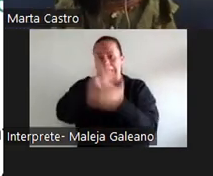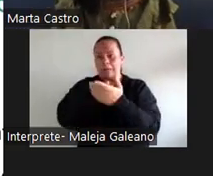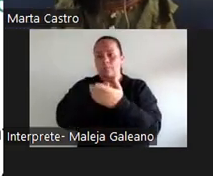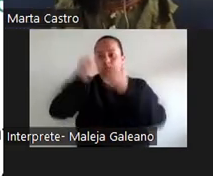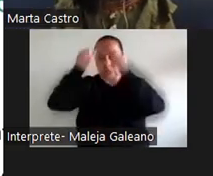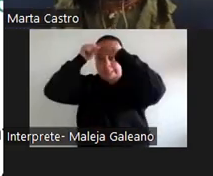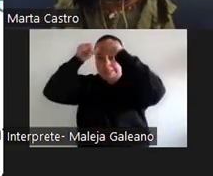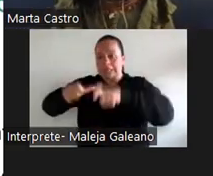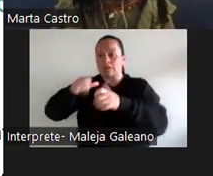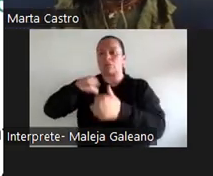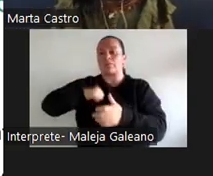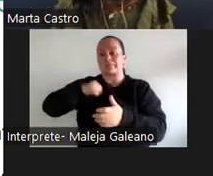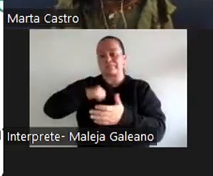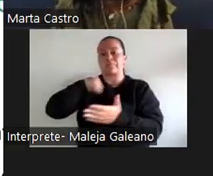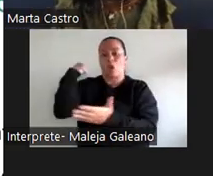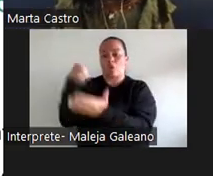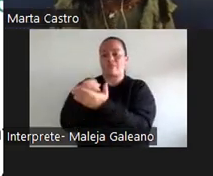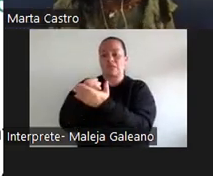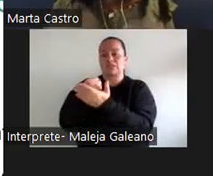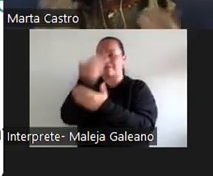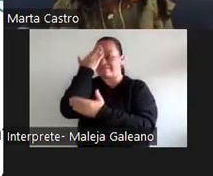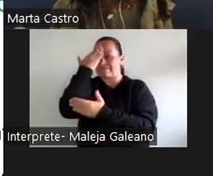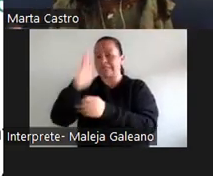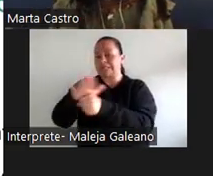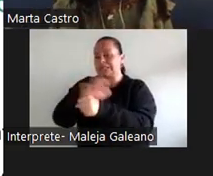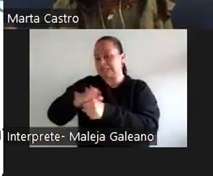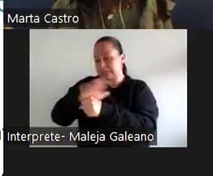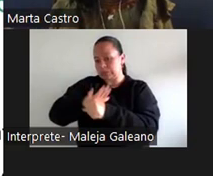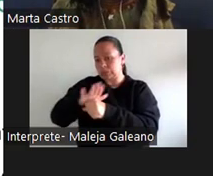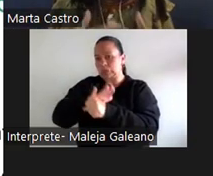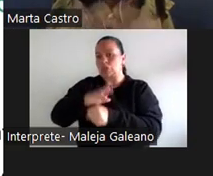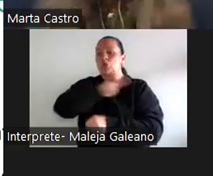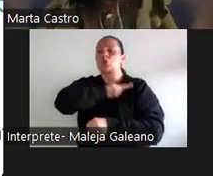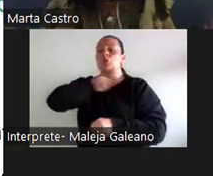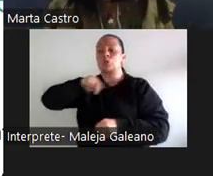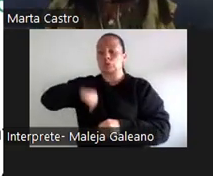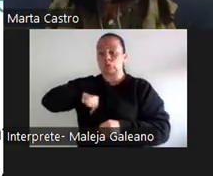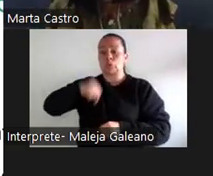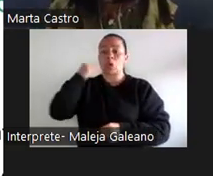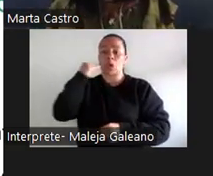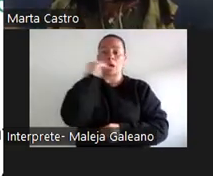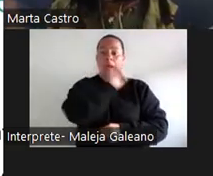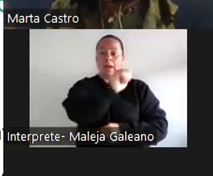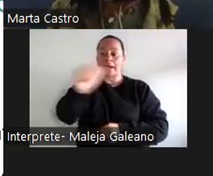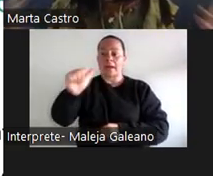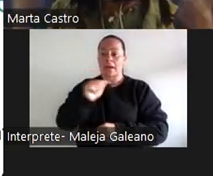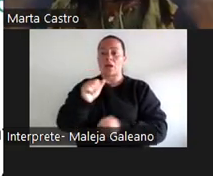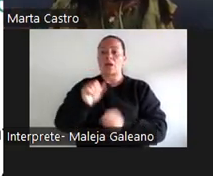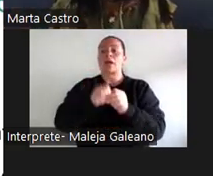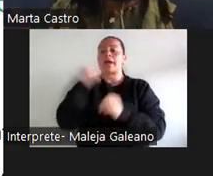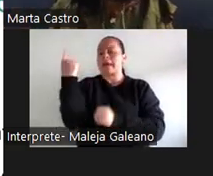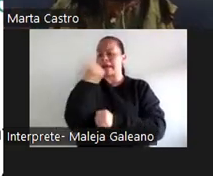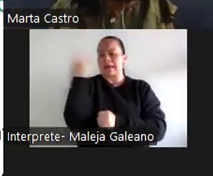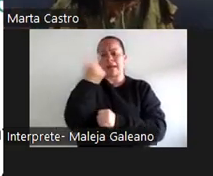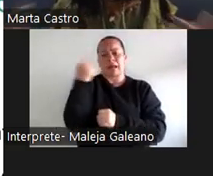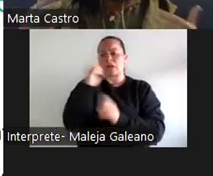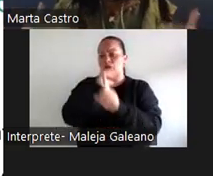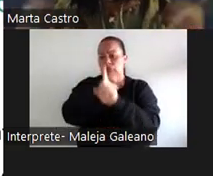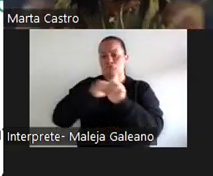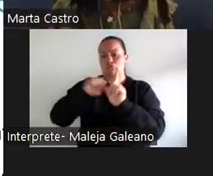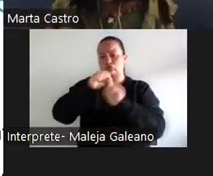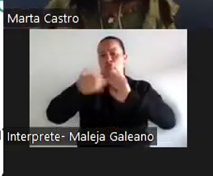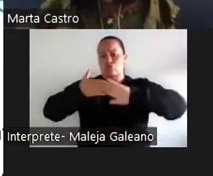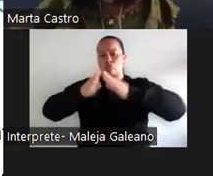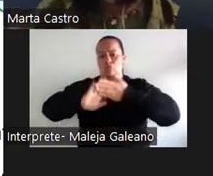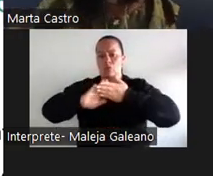obligaciones frente a este tema y que nosotras como mujeres y en general como sociedades como comunidades También